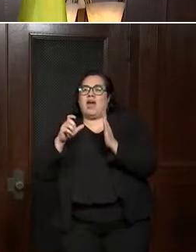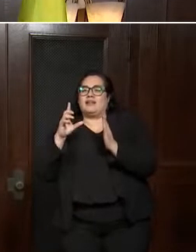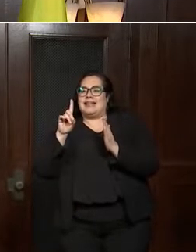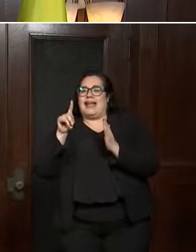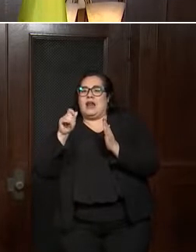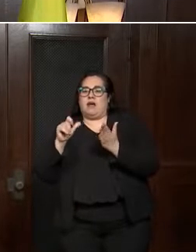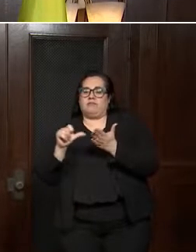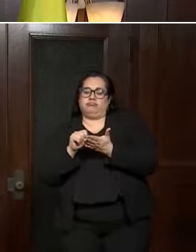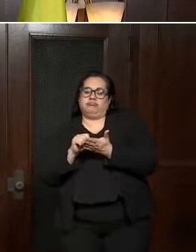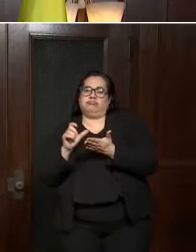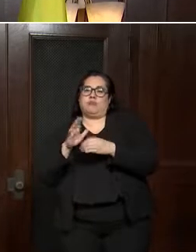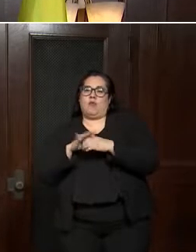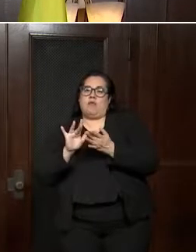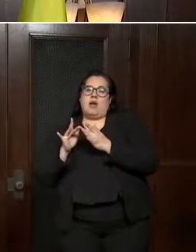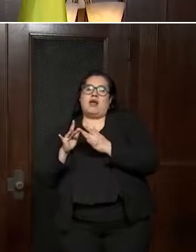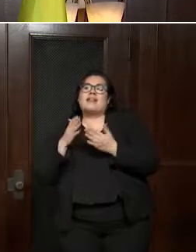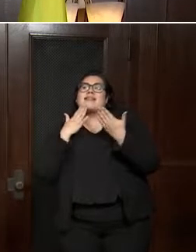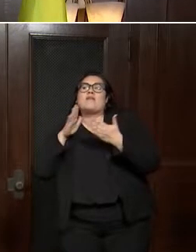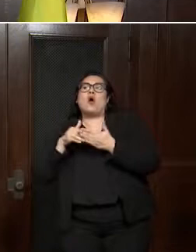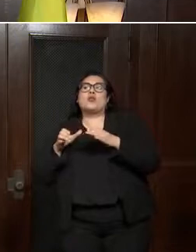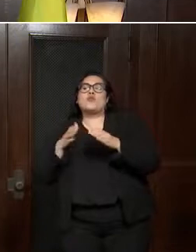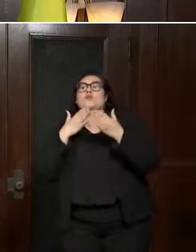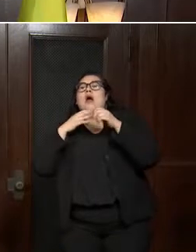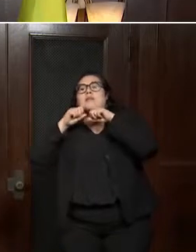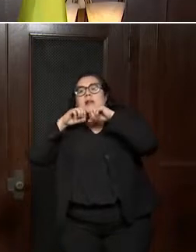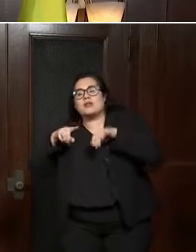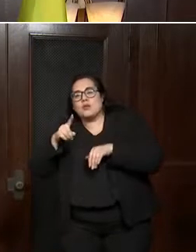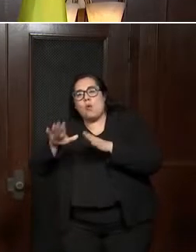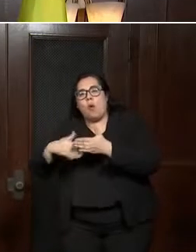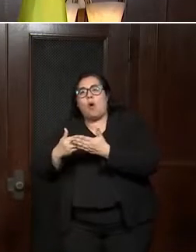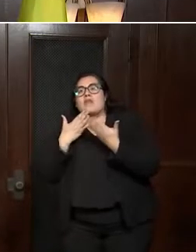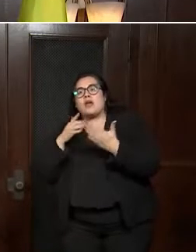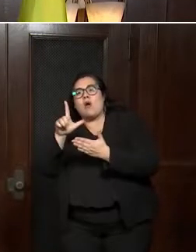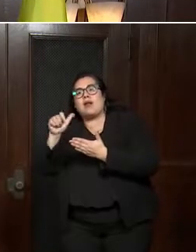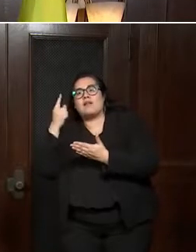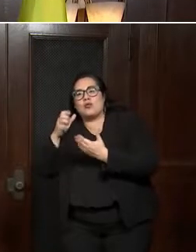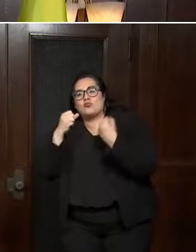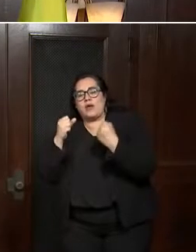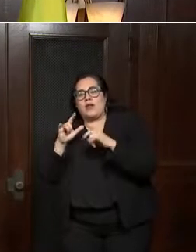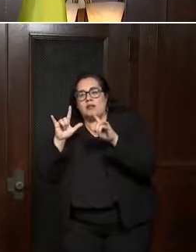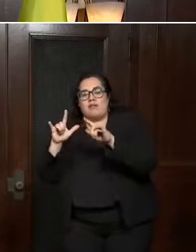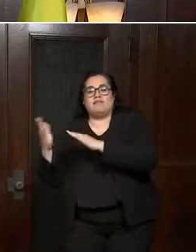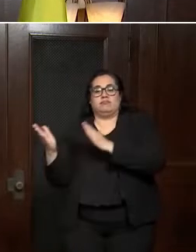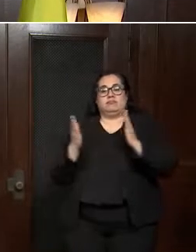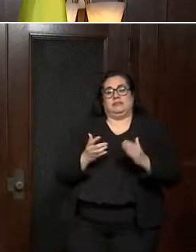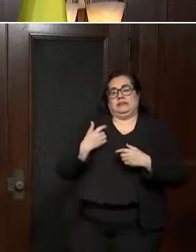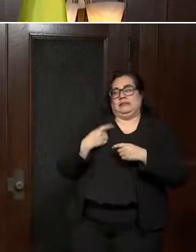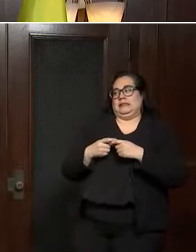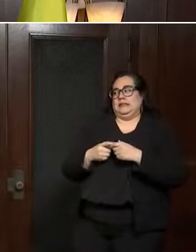God bless you all, and thank you, LA, for your strength and love back. No hay